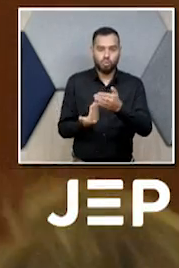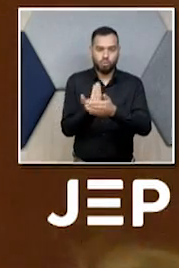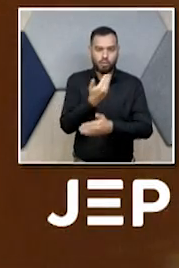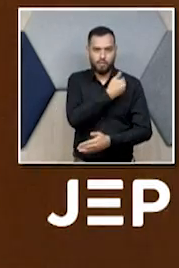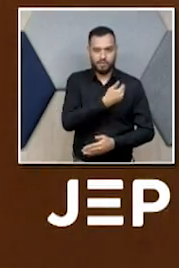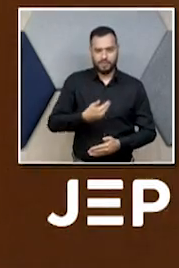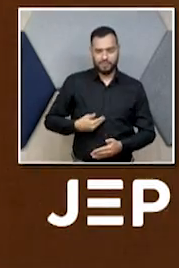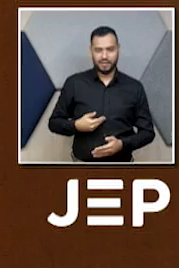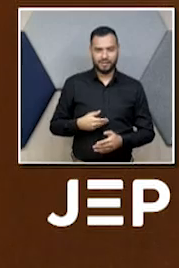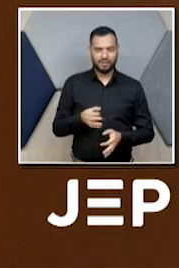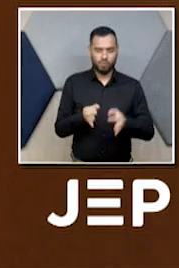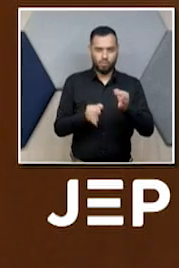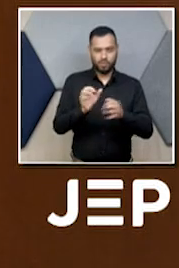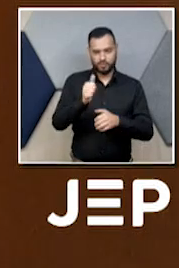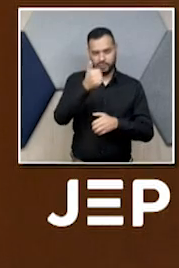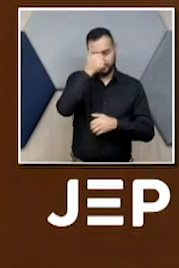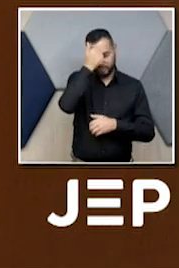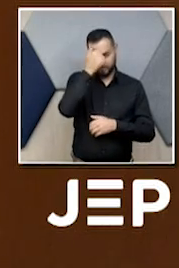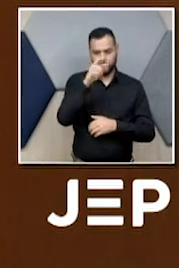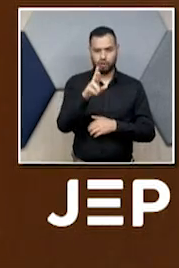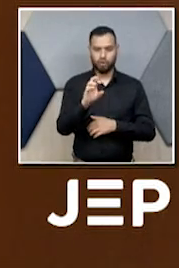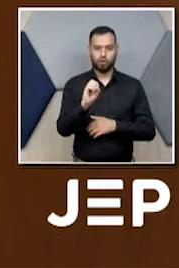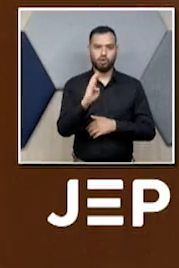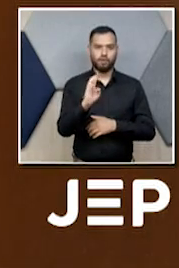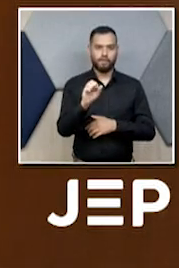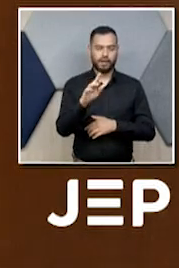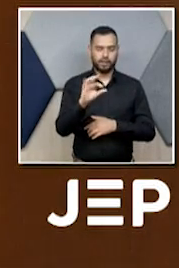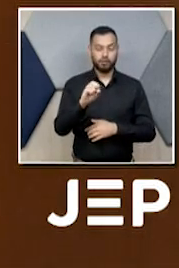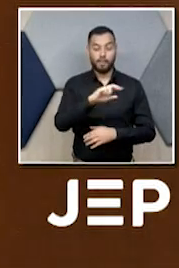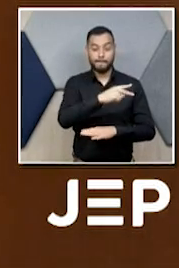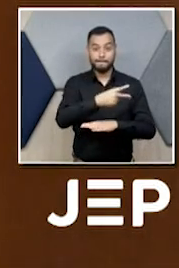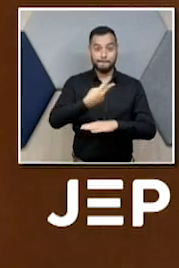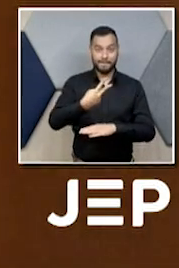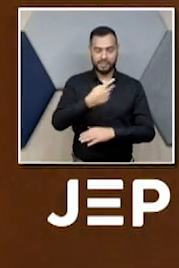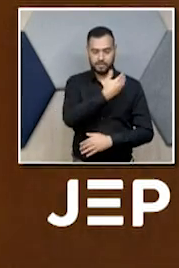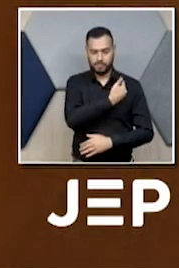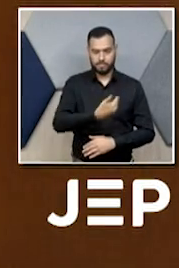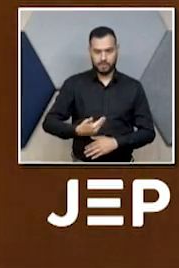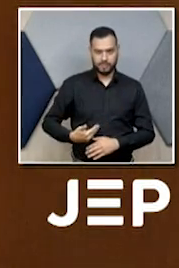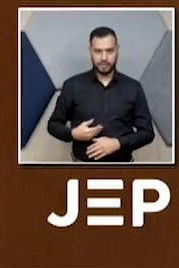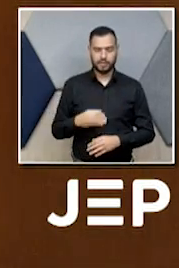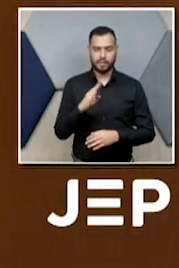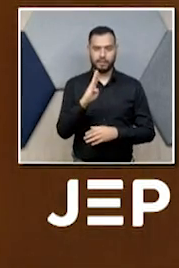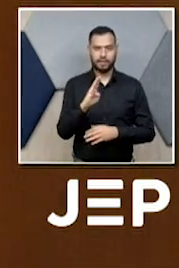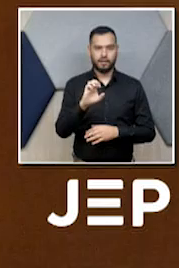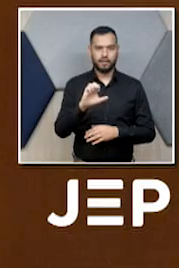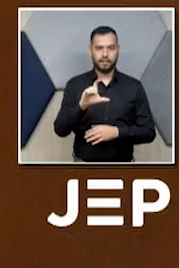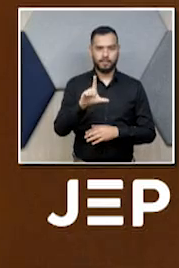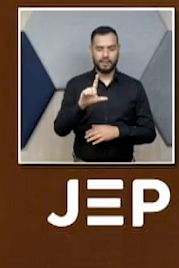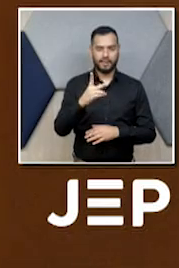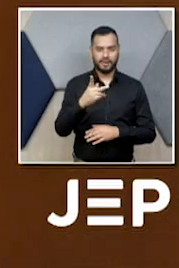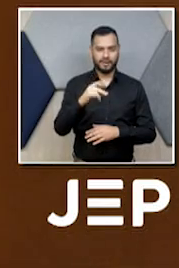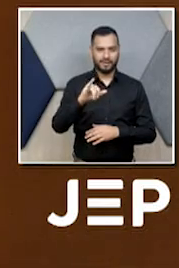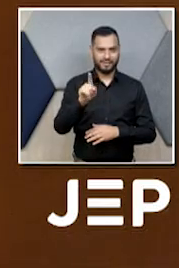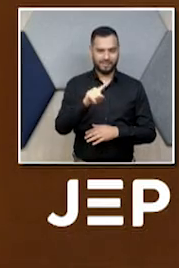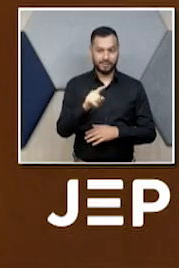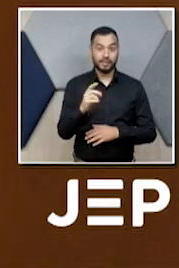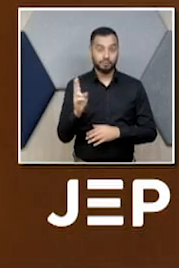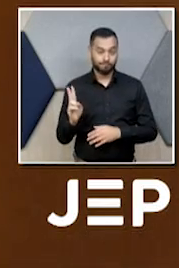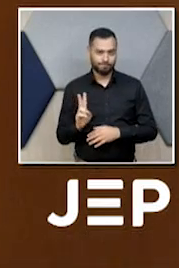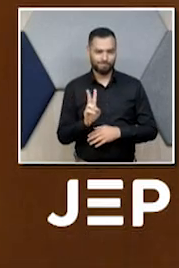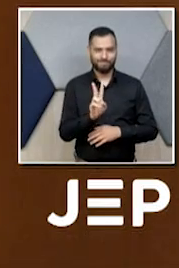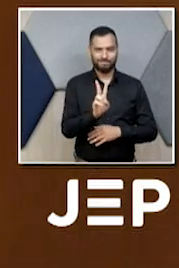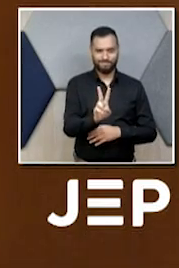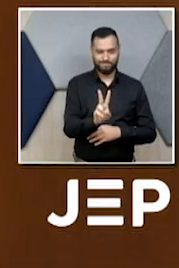López, y la nueva vicepresidenta, la magistrada Belkis Florentina Izquierdo Torres, que van a ingresar entonces a